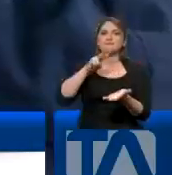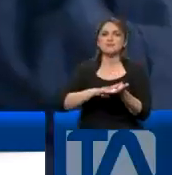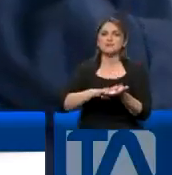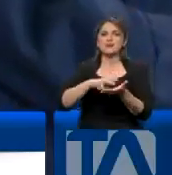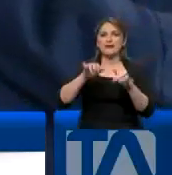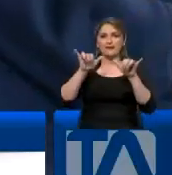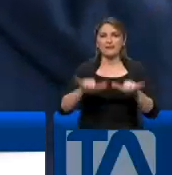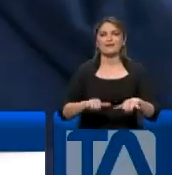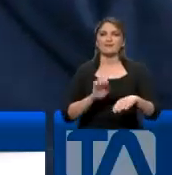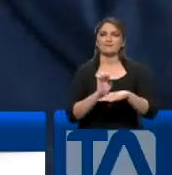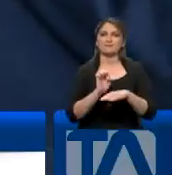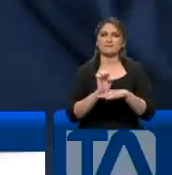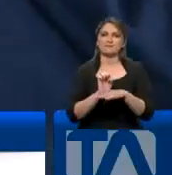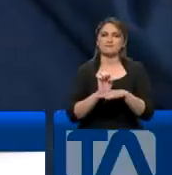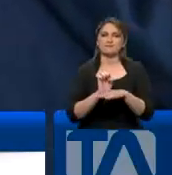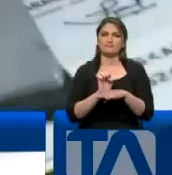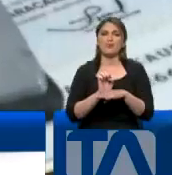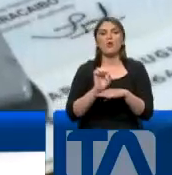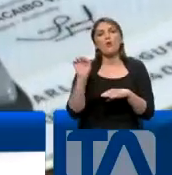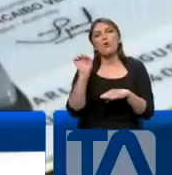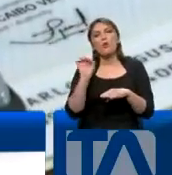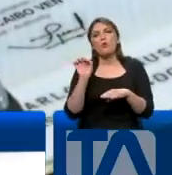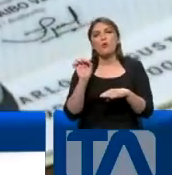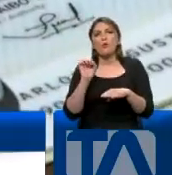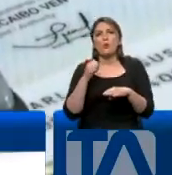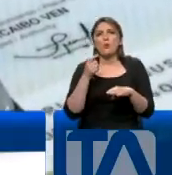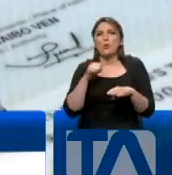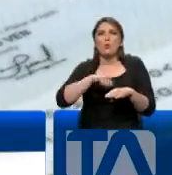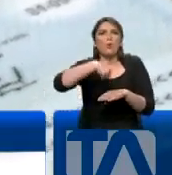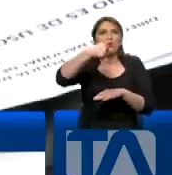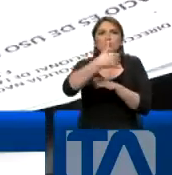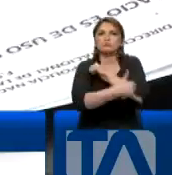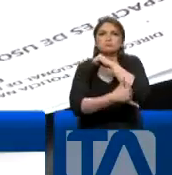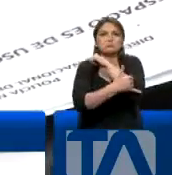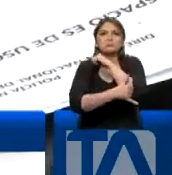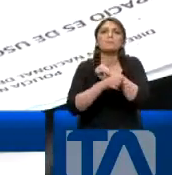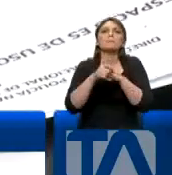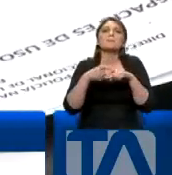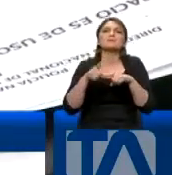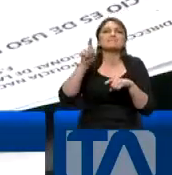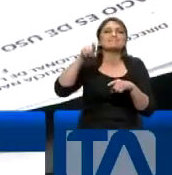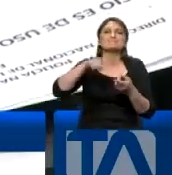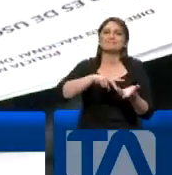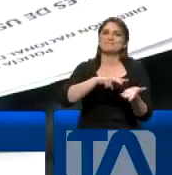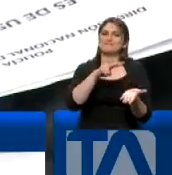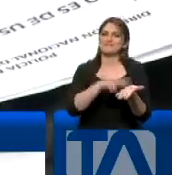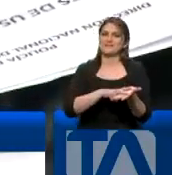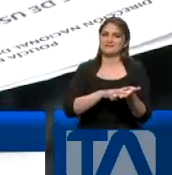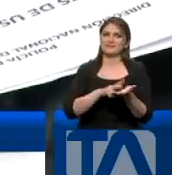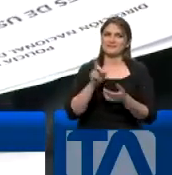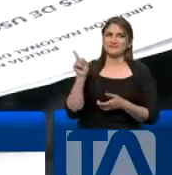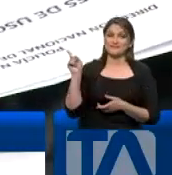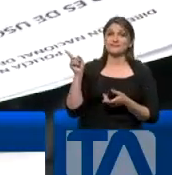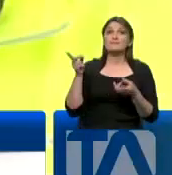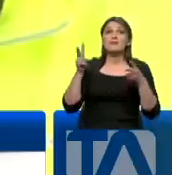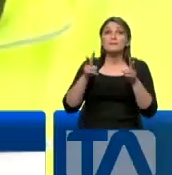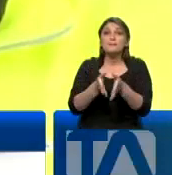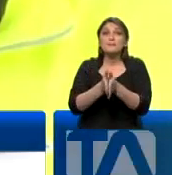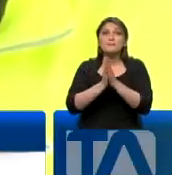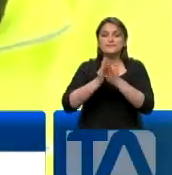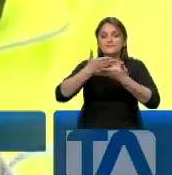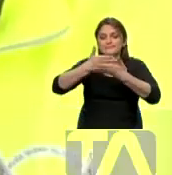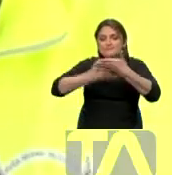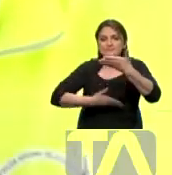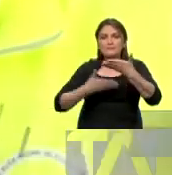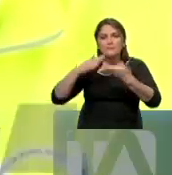visa, ya sea para permanecer en Ecuador o para irse a otro país. Aquí obtienen el documento de antecedentes penales.